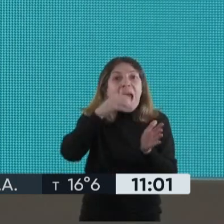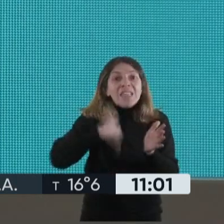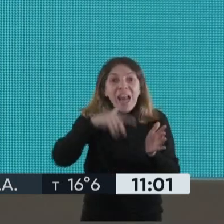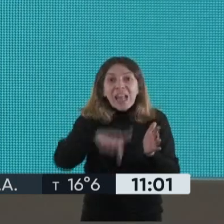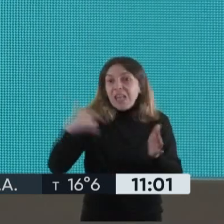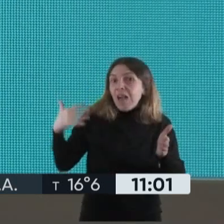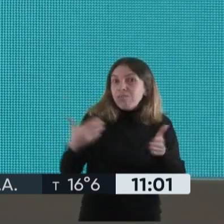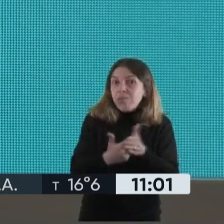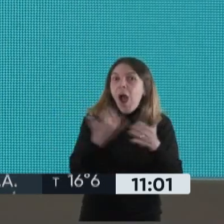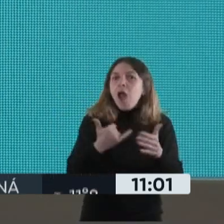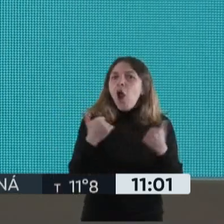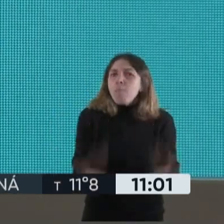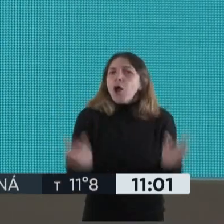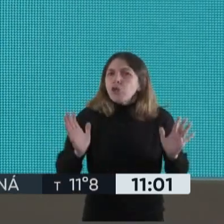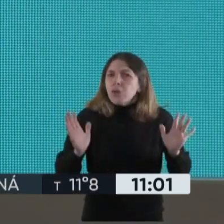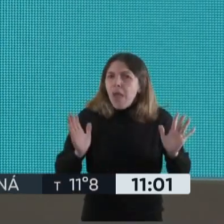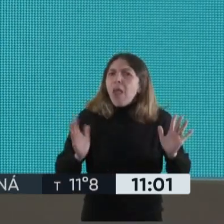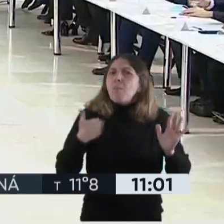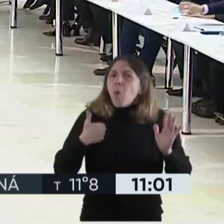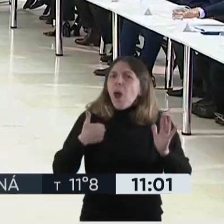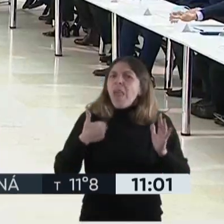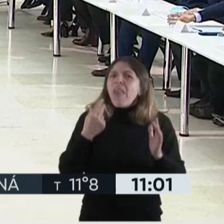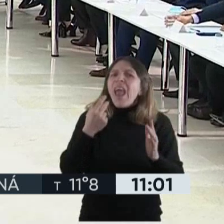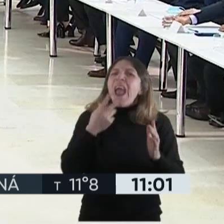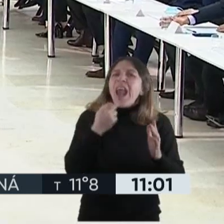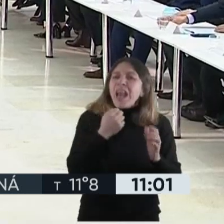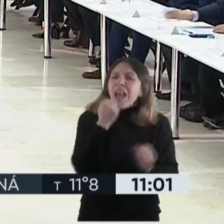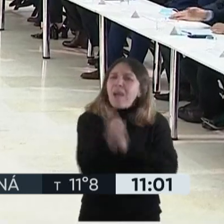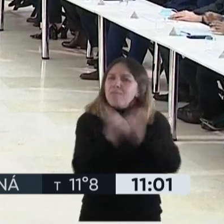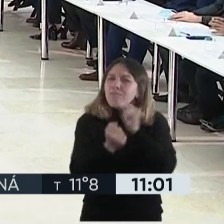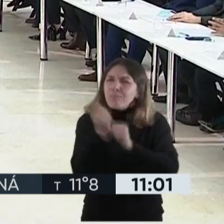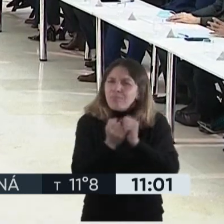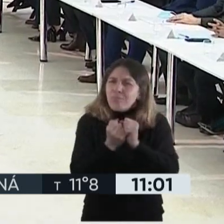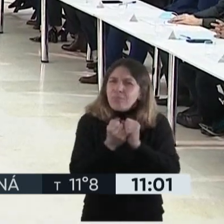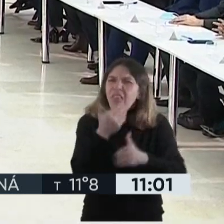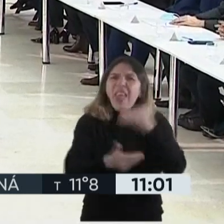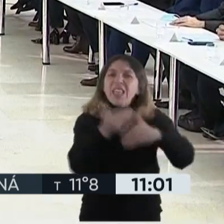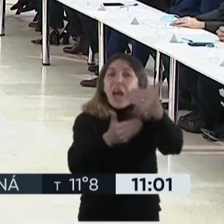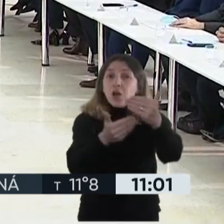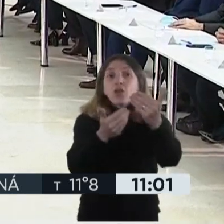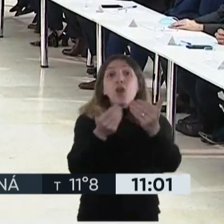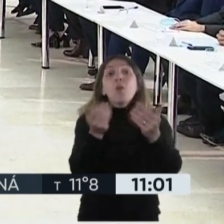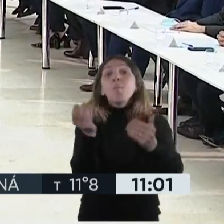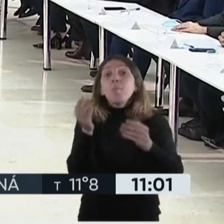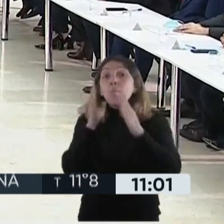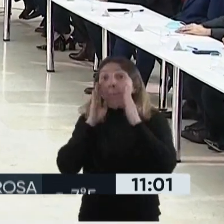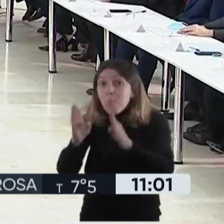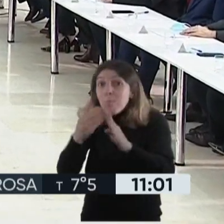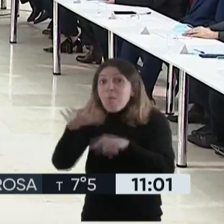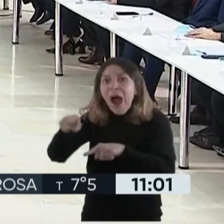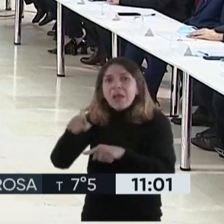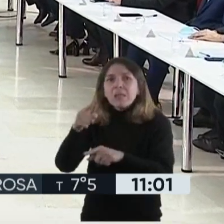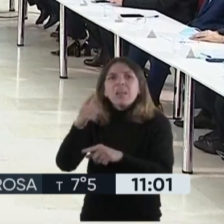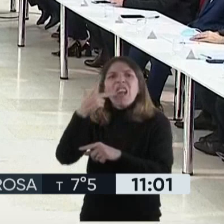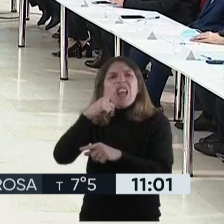para acelerar el desarrollo del sector energético y en particular del sector hidrocarburífero. Un sector